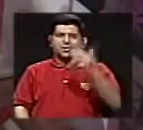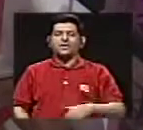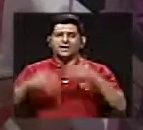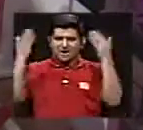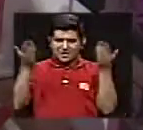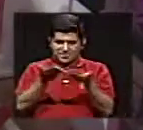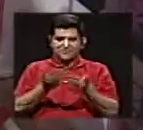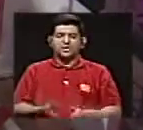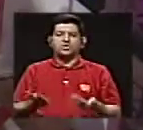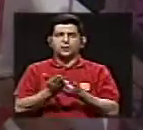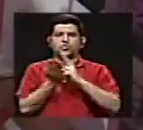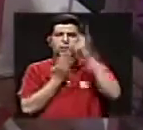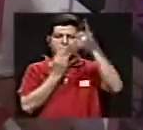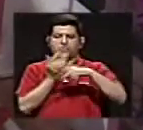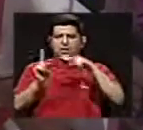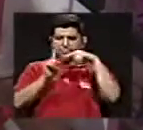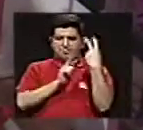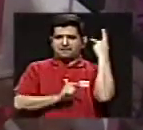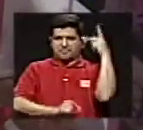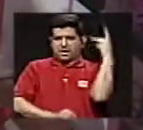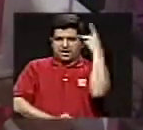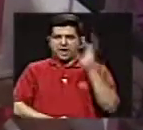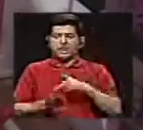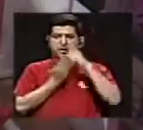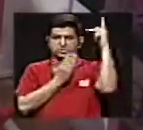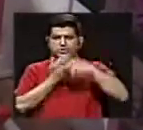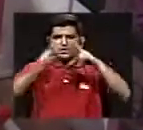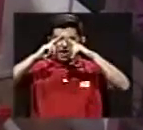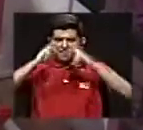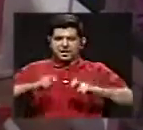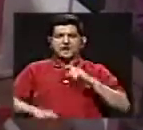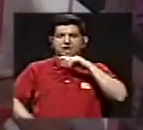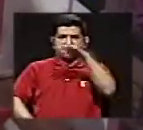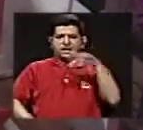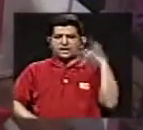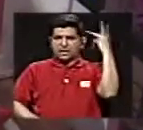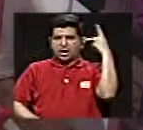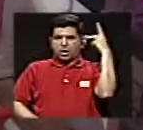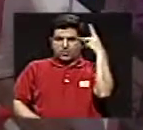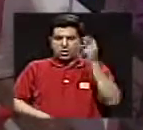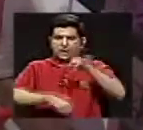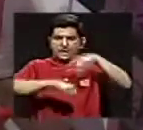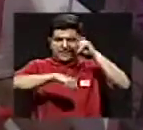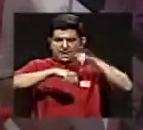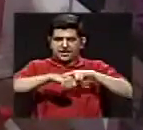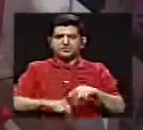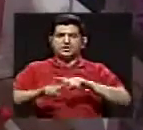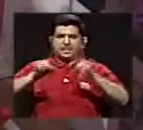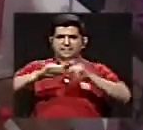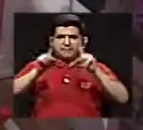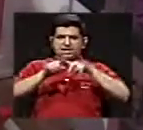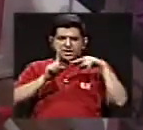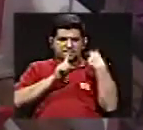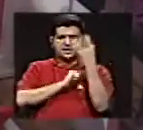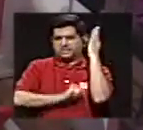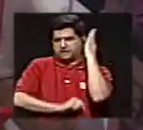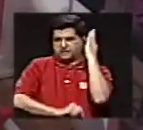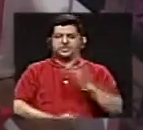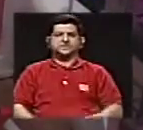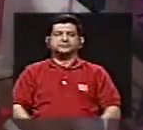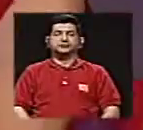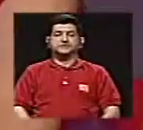le damos la bienvenida a esta nueva edición de Miradas Políticas, un programa de análisis de la realidad política nacional desde diversas miradas